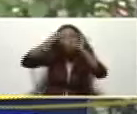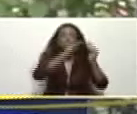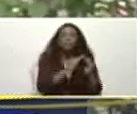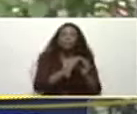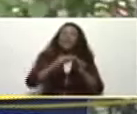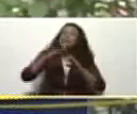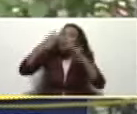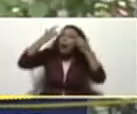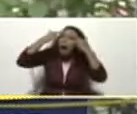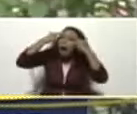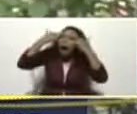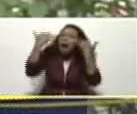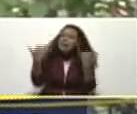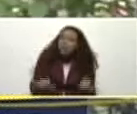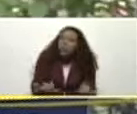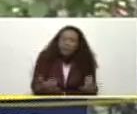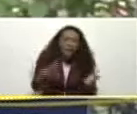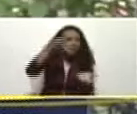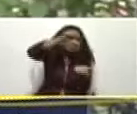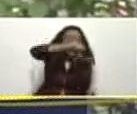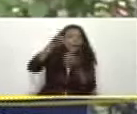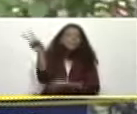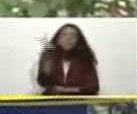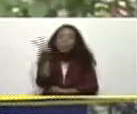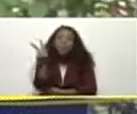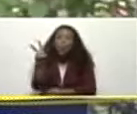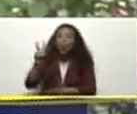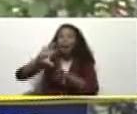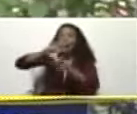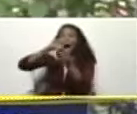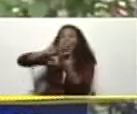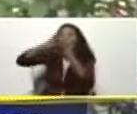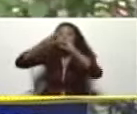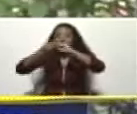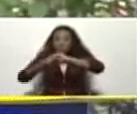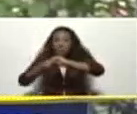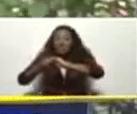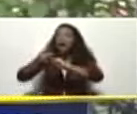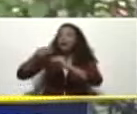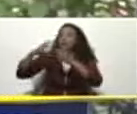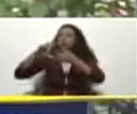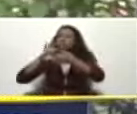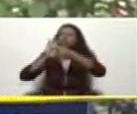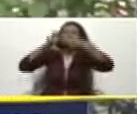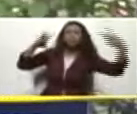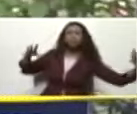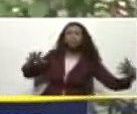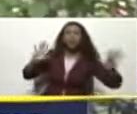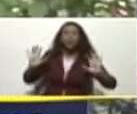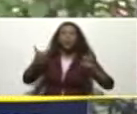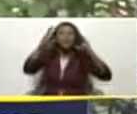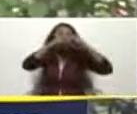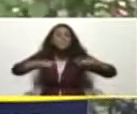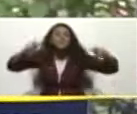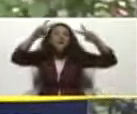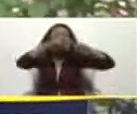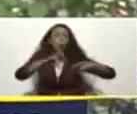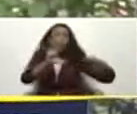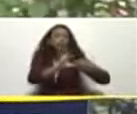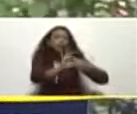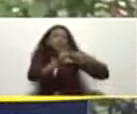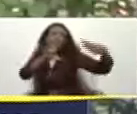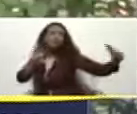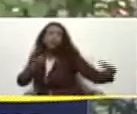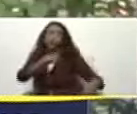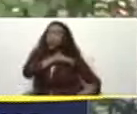ciencia pensada, situada en Venezuela, es una ciencia descolonial, porque las agendas de investigación las hemos